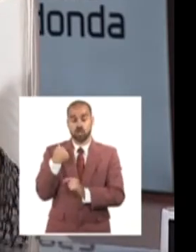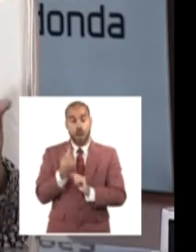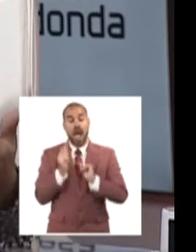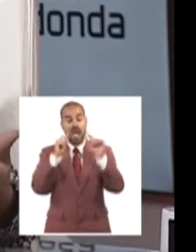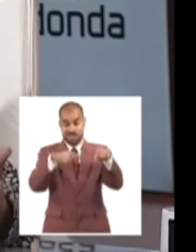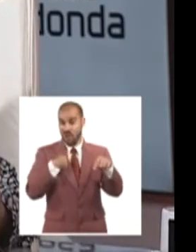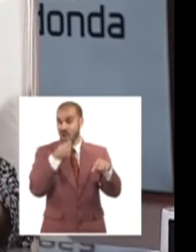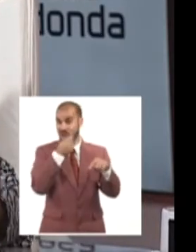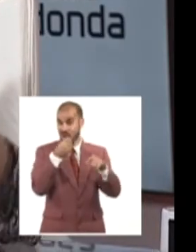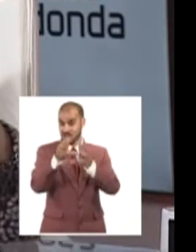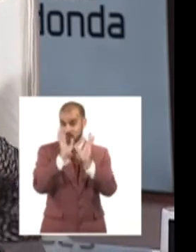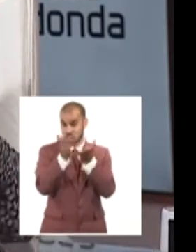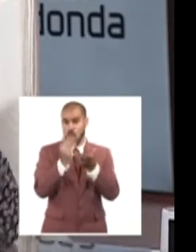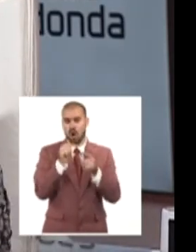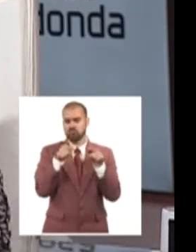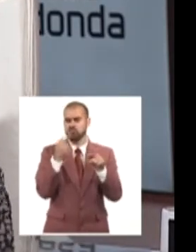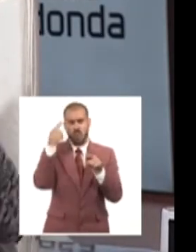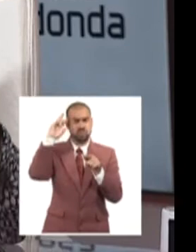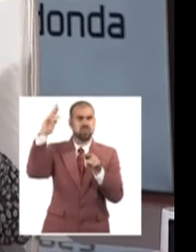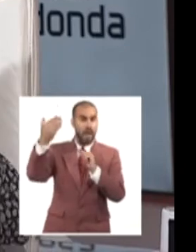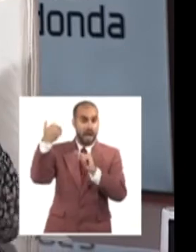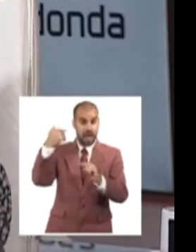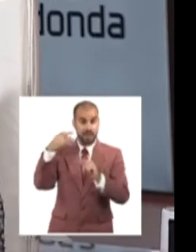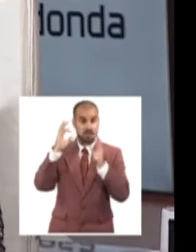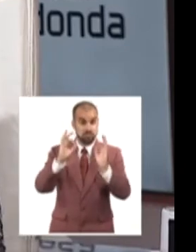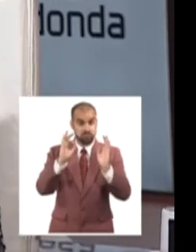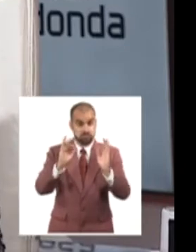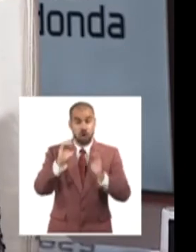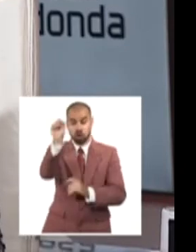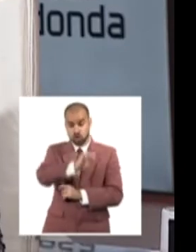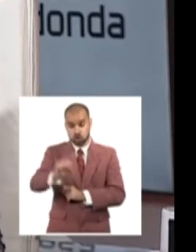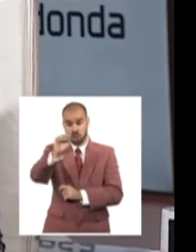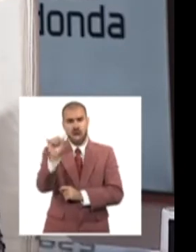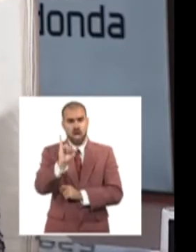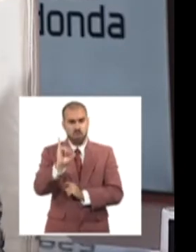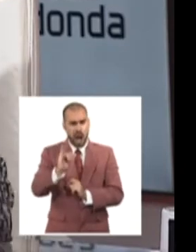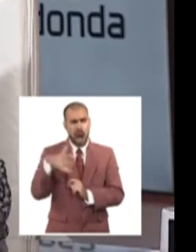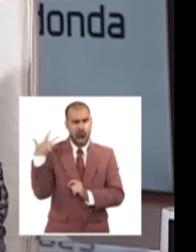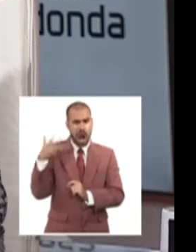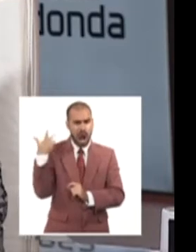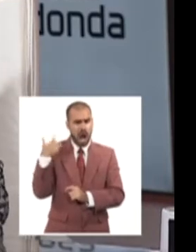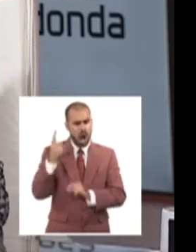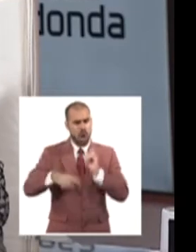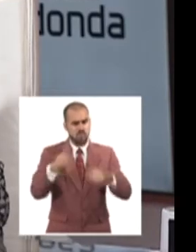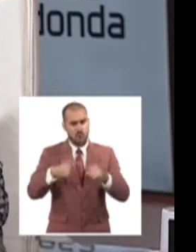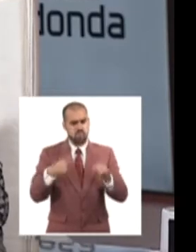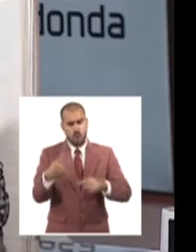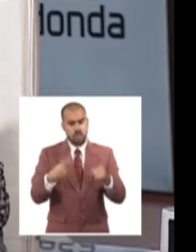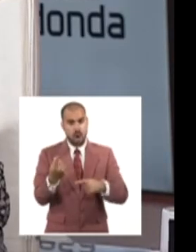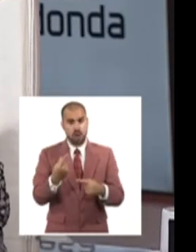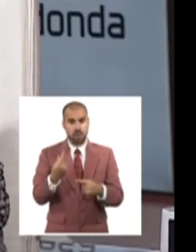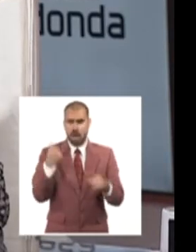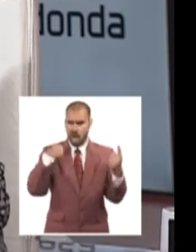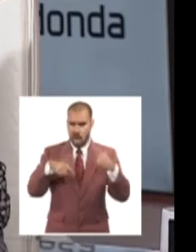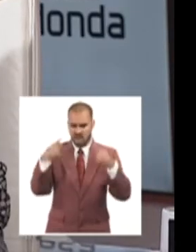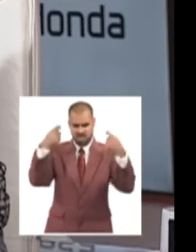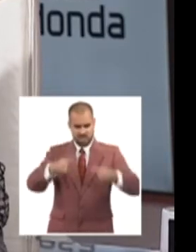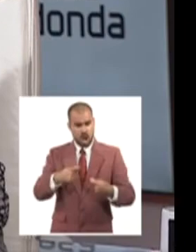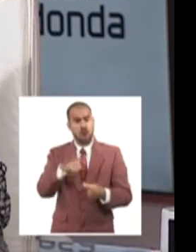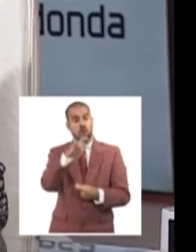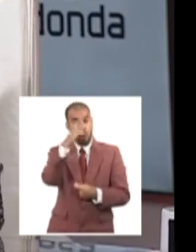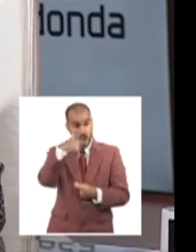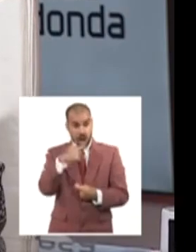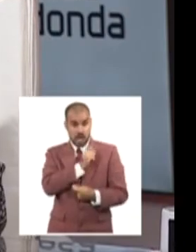recuerdo que constantemente desde la izquierda se le hacían críticas a su gestión por tanto esta decisión que ha tomado lula es